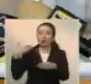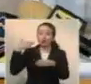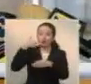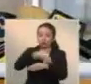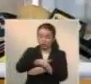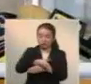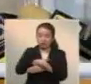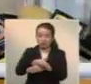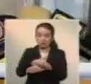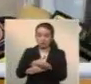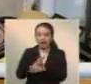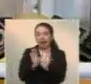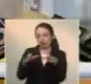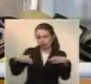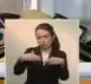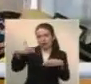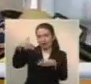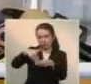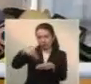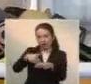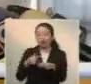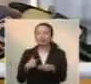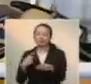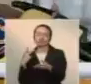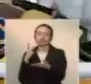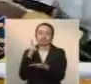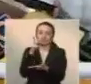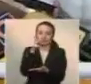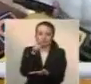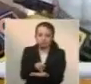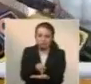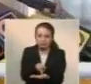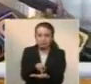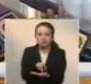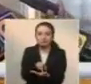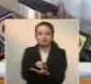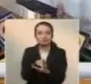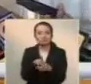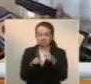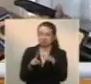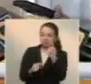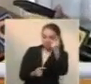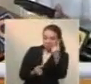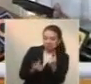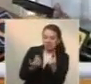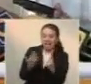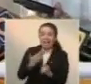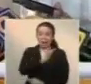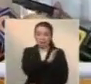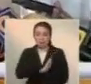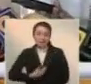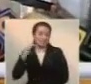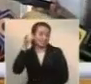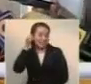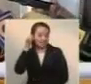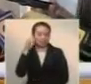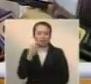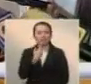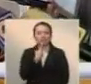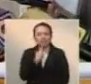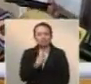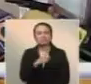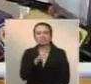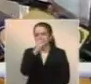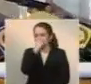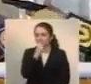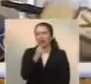Junta Electoral. Cuando llegué allá a la Junta Electoral, bueno, me recibieron y la presidenta de la Junta Electoral manifestó y dijo que, bueno,